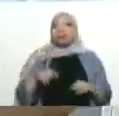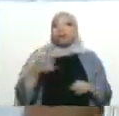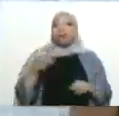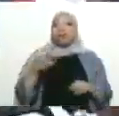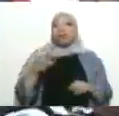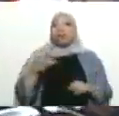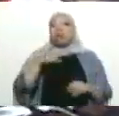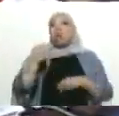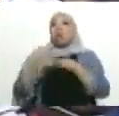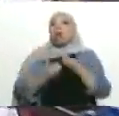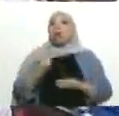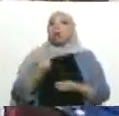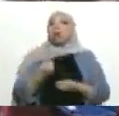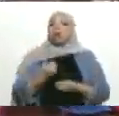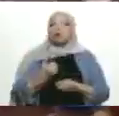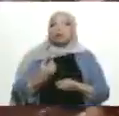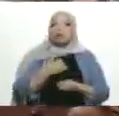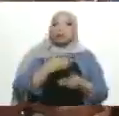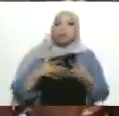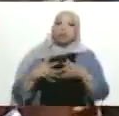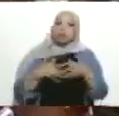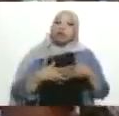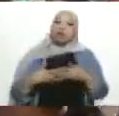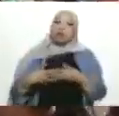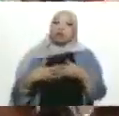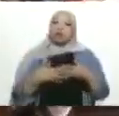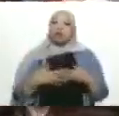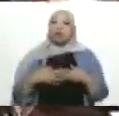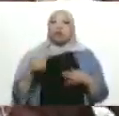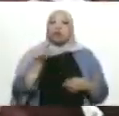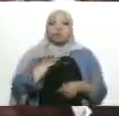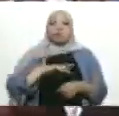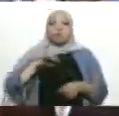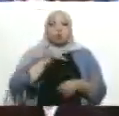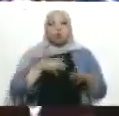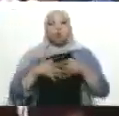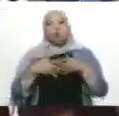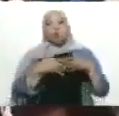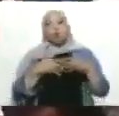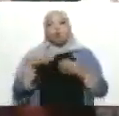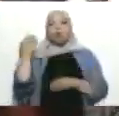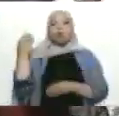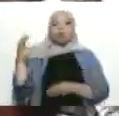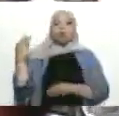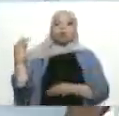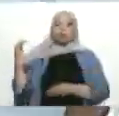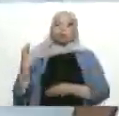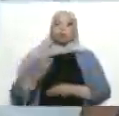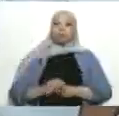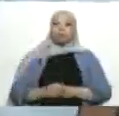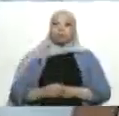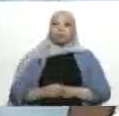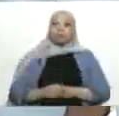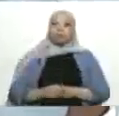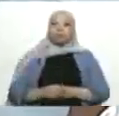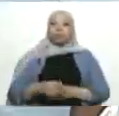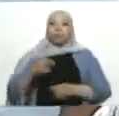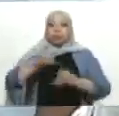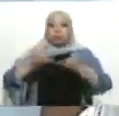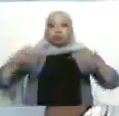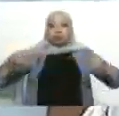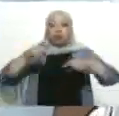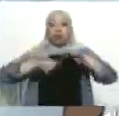relieve qué estaba mandando Estados Unidos, qué envió Chile, qué puso Colombia en las fronteras. Bueno, alambres, pitos,